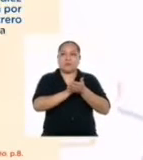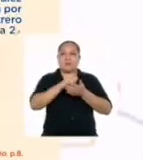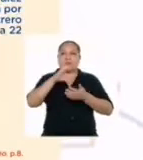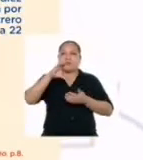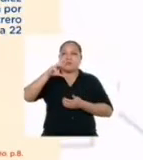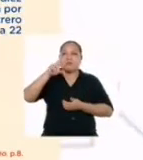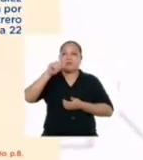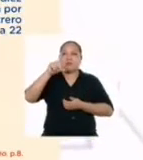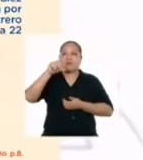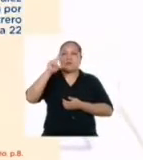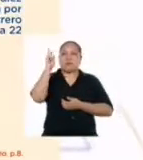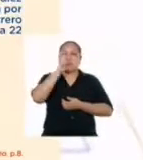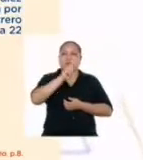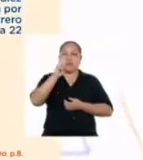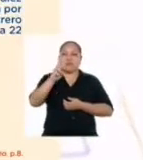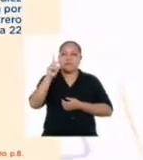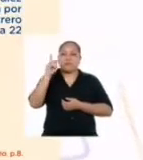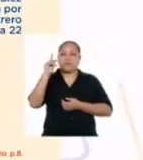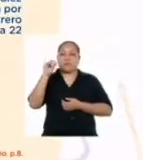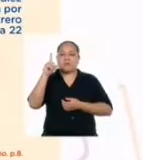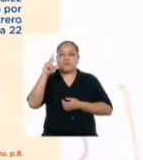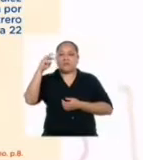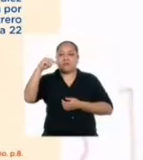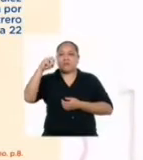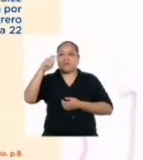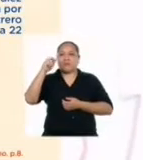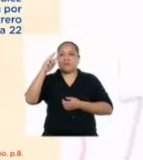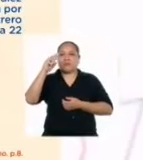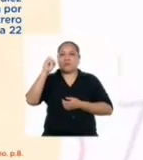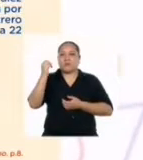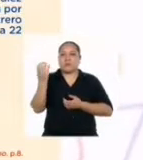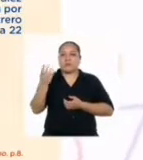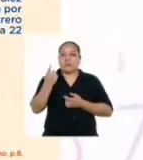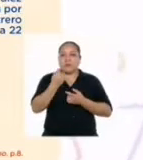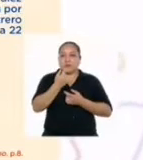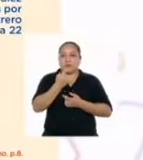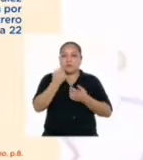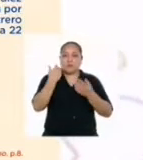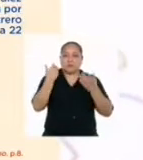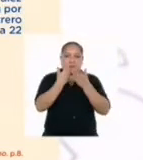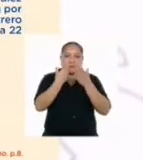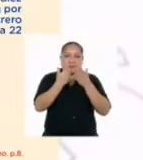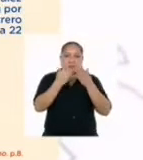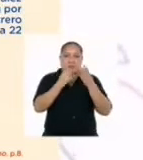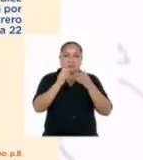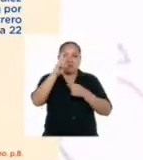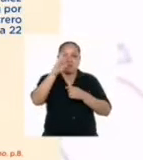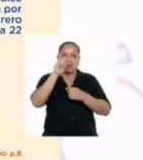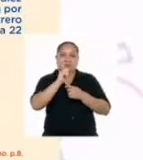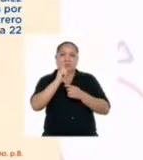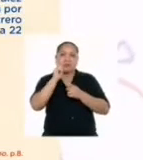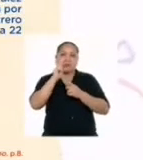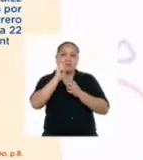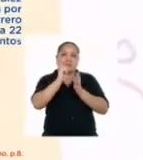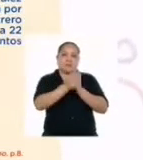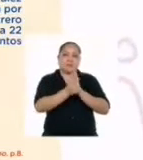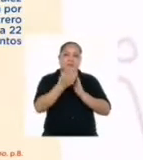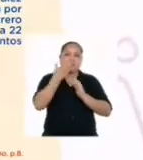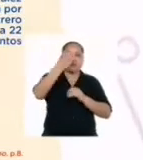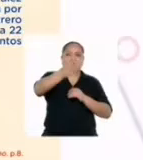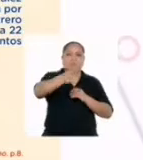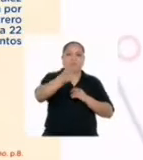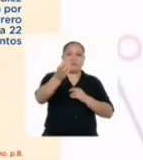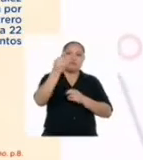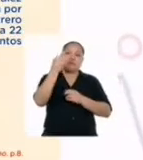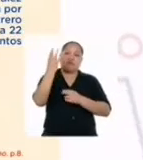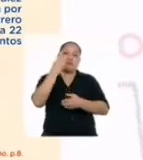Caral a 22 kilómetros. Casi nada, pensé. 20 minutos de ida y otros tantos